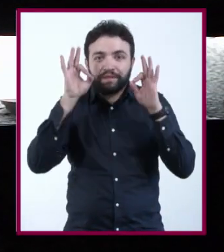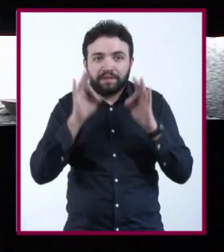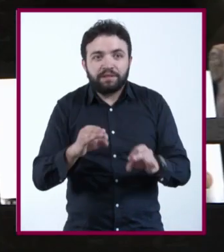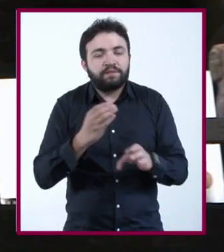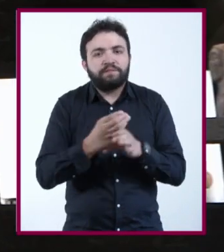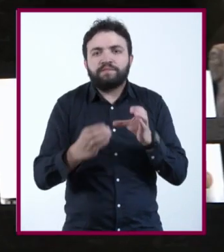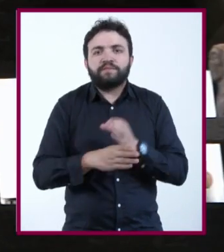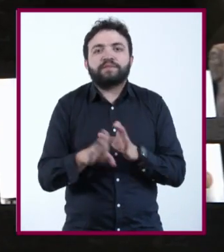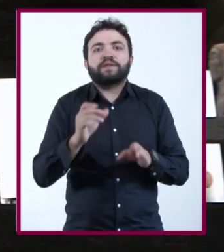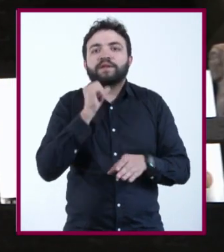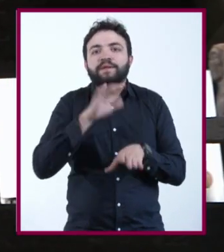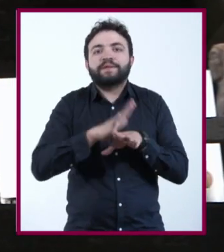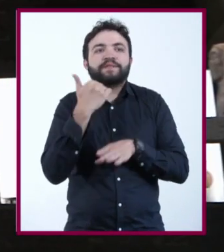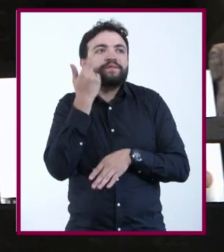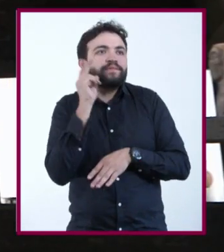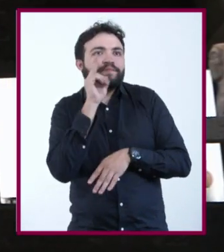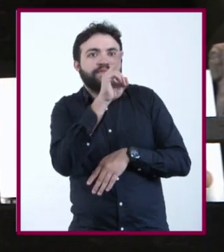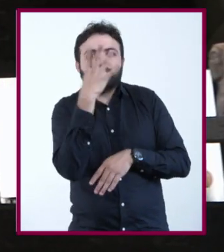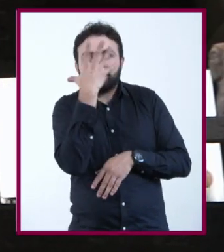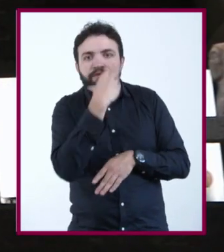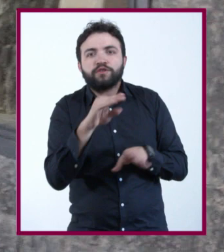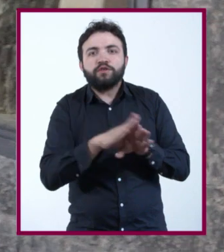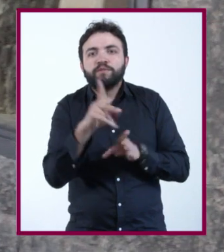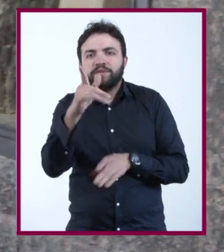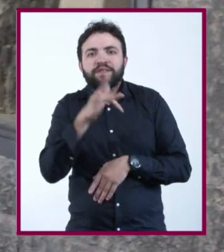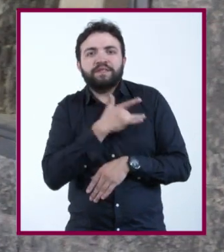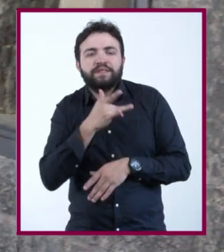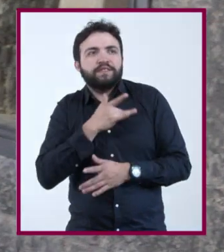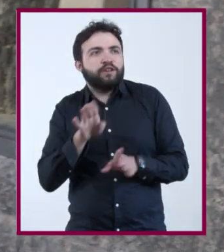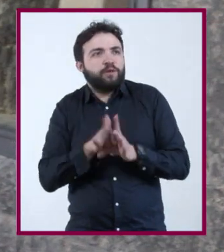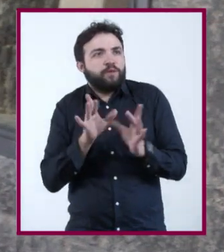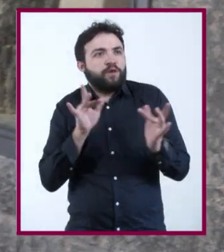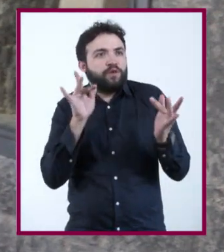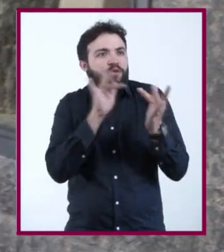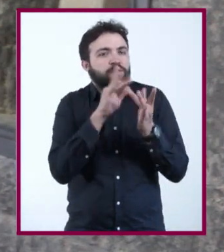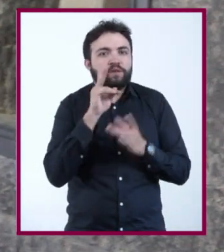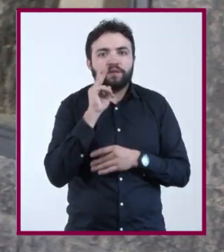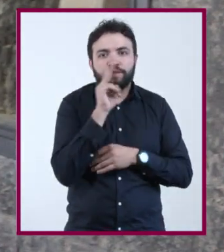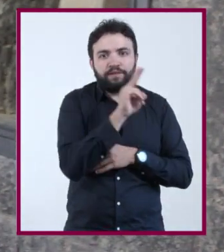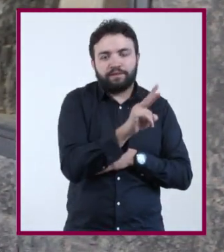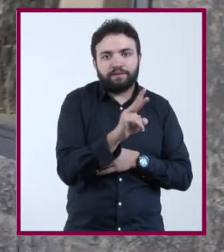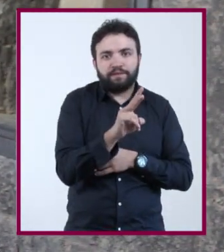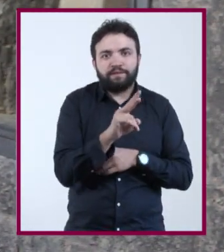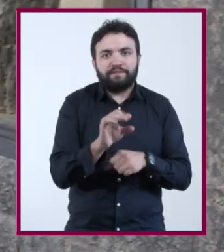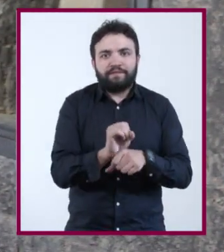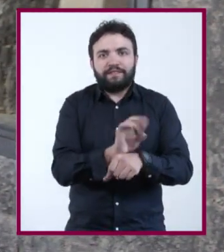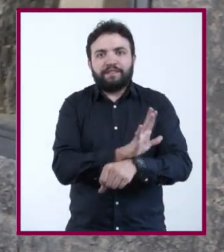una apreciación estética, una conexión con las piezas, que tú te identificaras con ellas, que encontraras